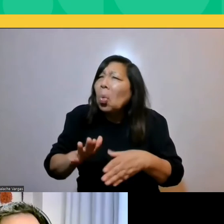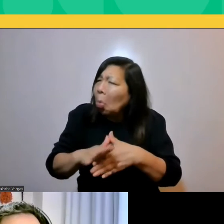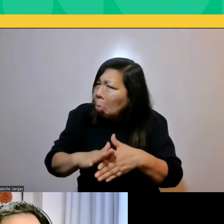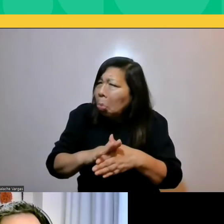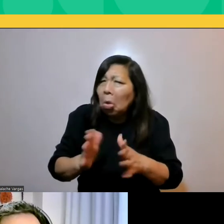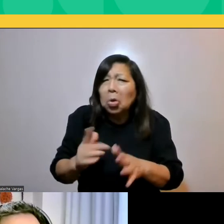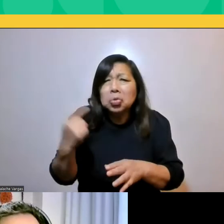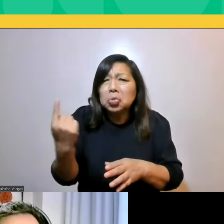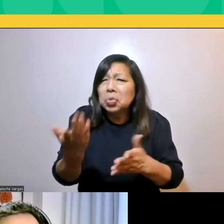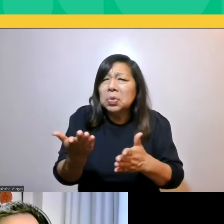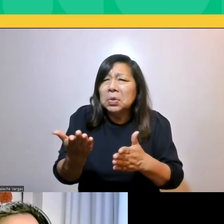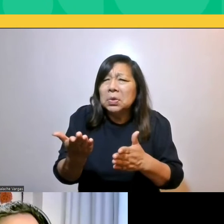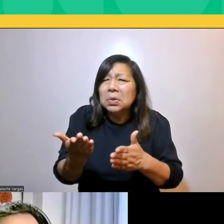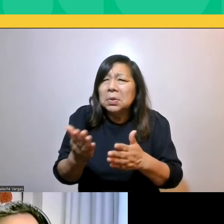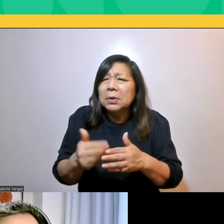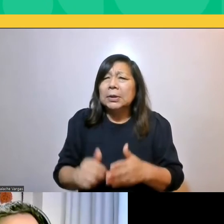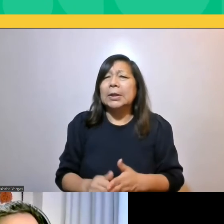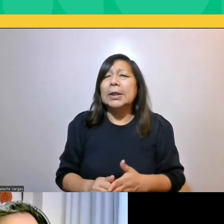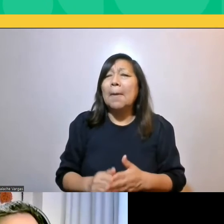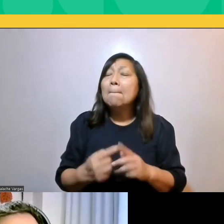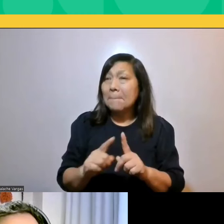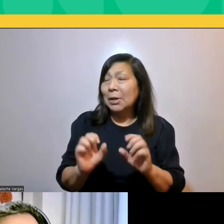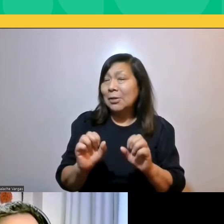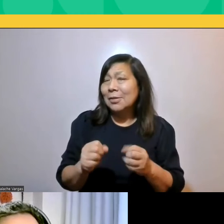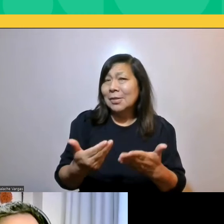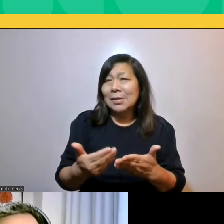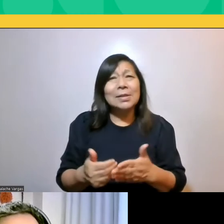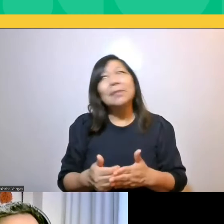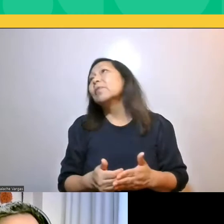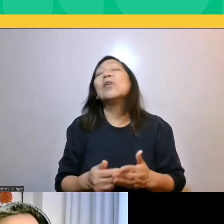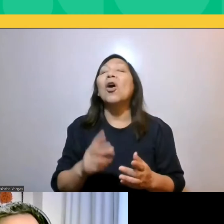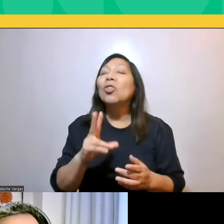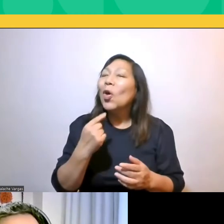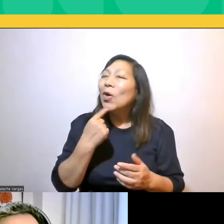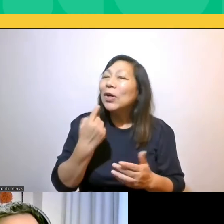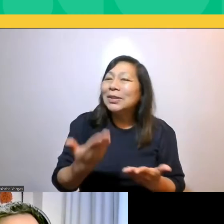sido solamente irritativa. Pero si es que esto no mejora